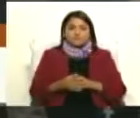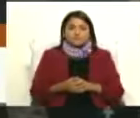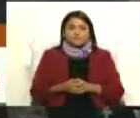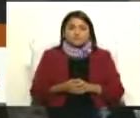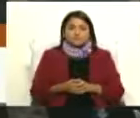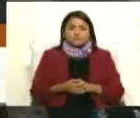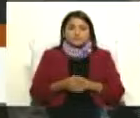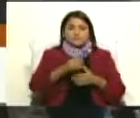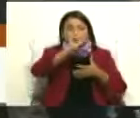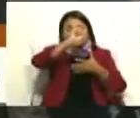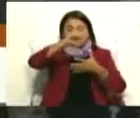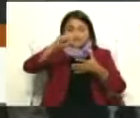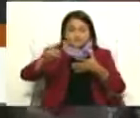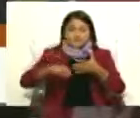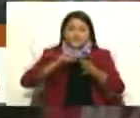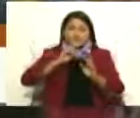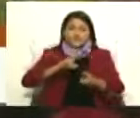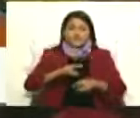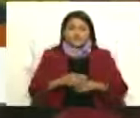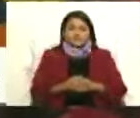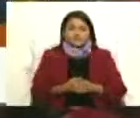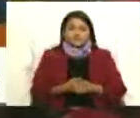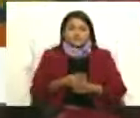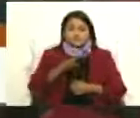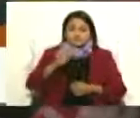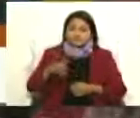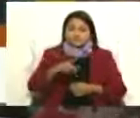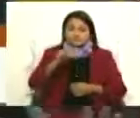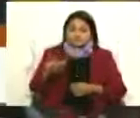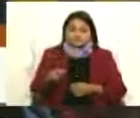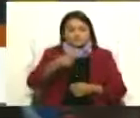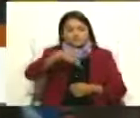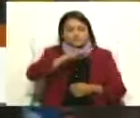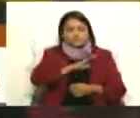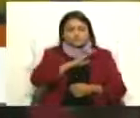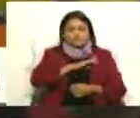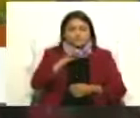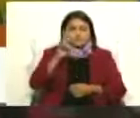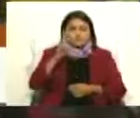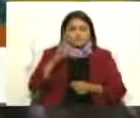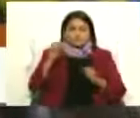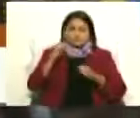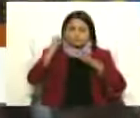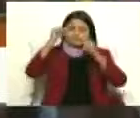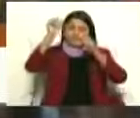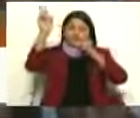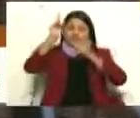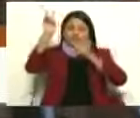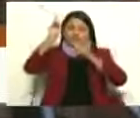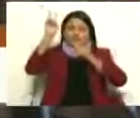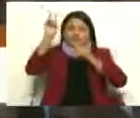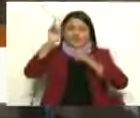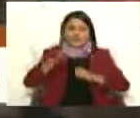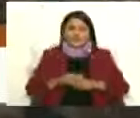¡Digan 5 veces! ¡Sí! ¡El Esequibo es nuestro! ¡Viva Venezuela!